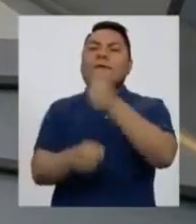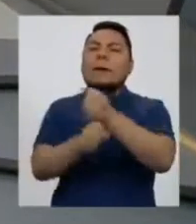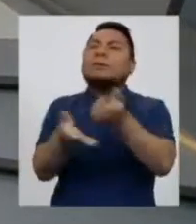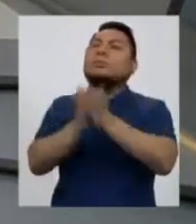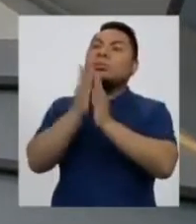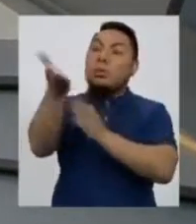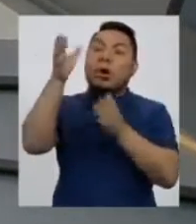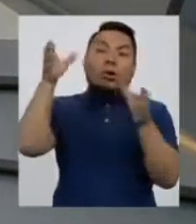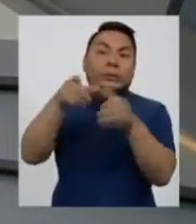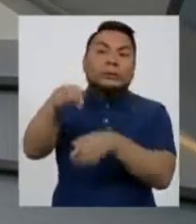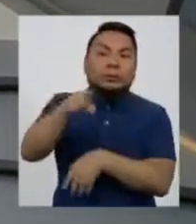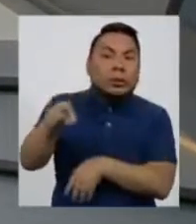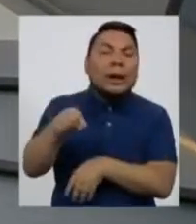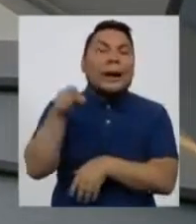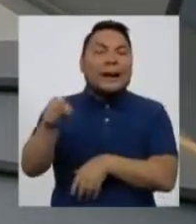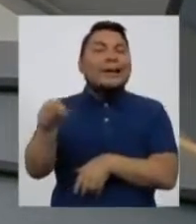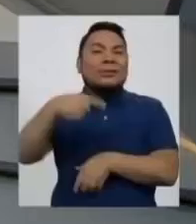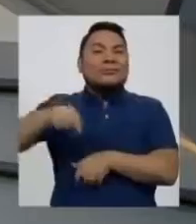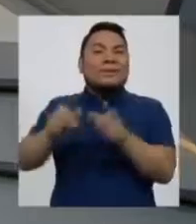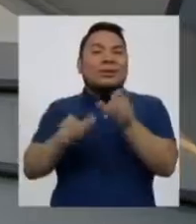Adelante.